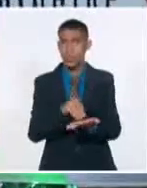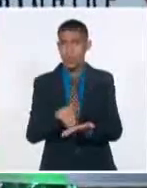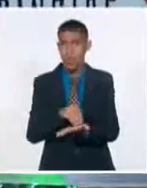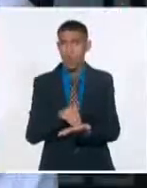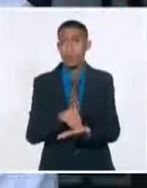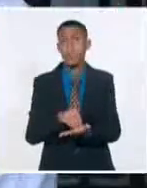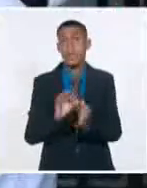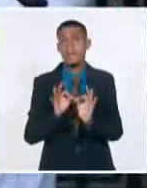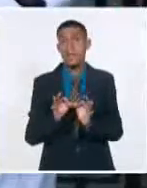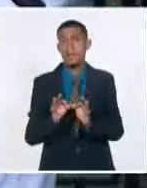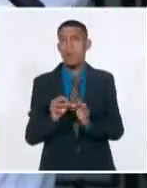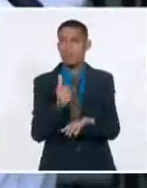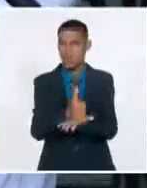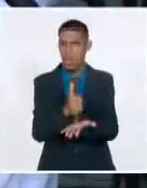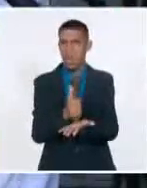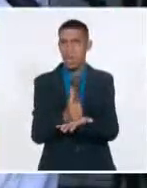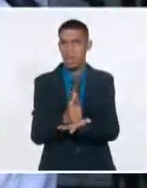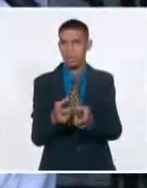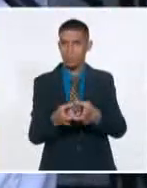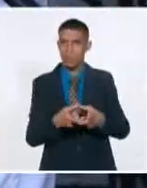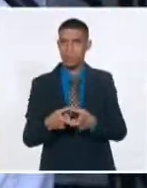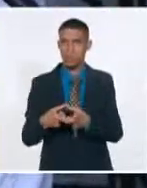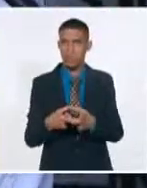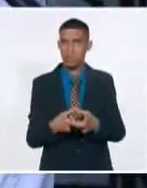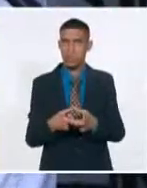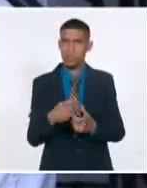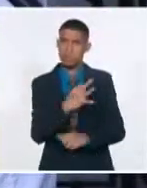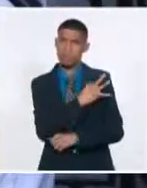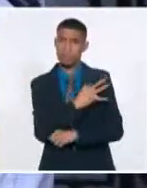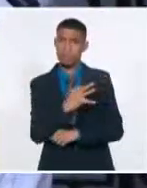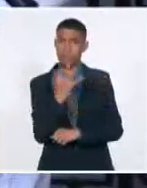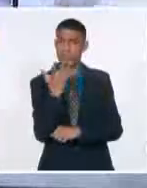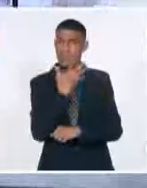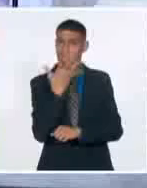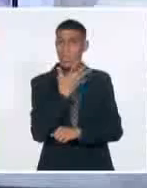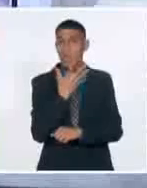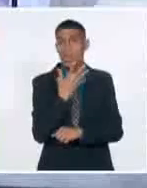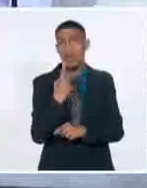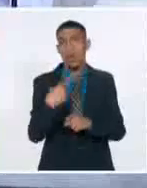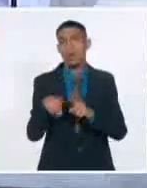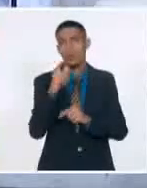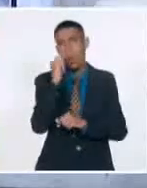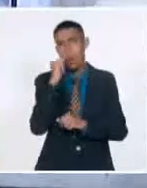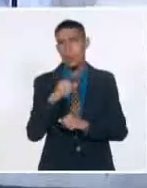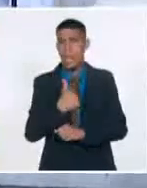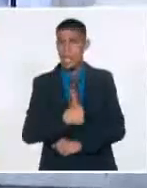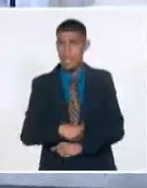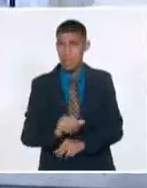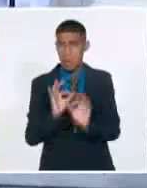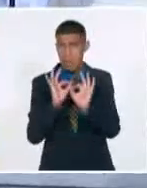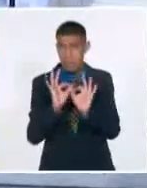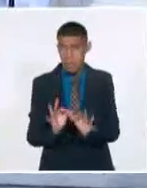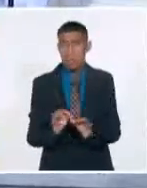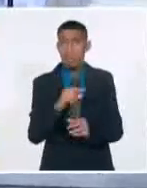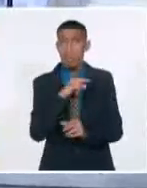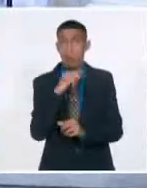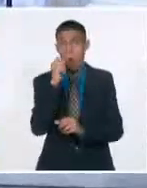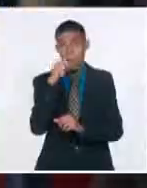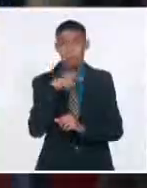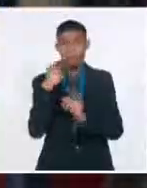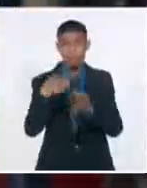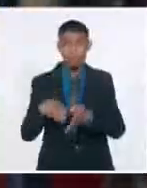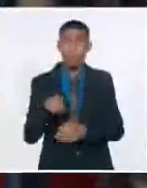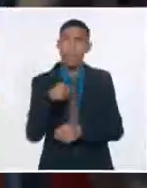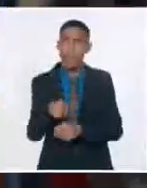de la UNIAC, la peña tuvo como invitado especial a Arturo Soto Martínez, hijo del destacado músico, quien desde su